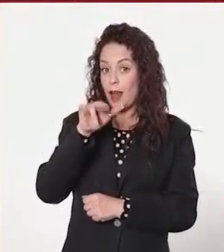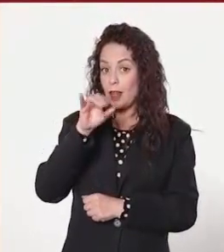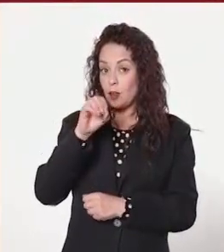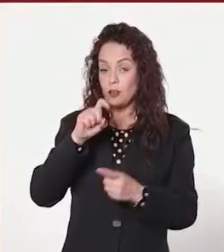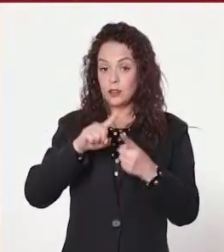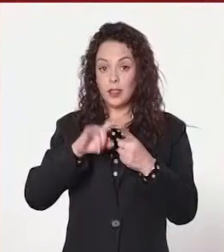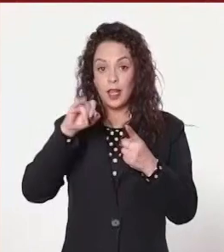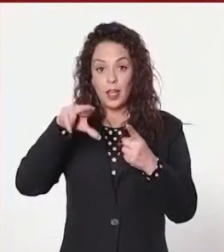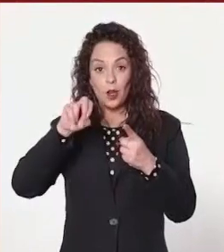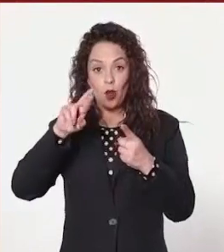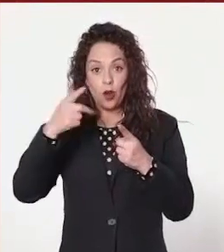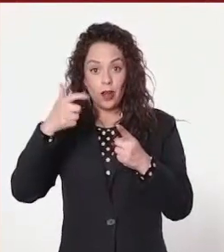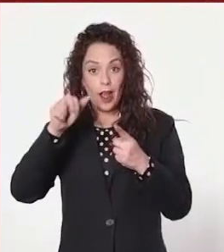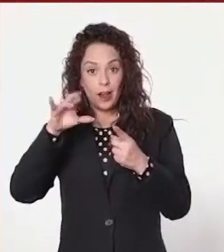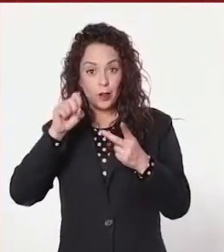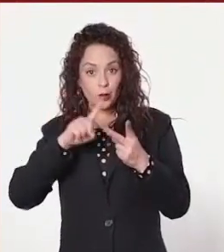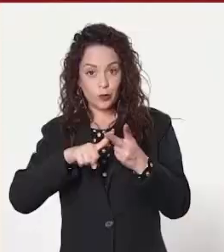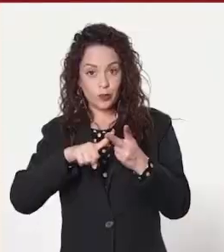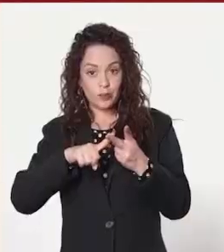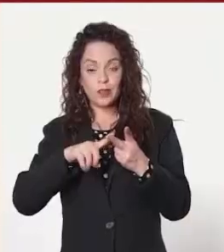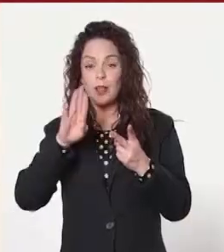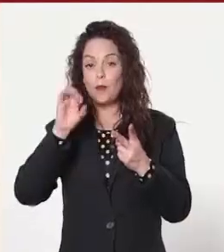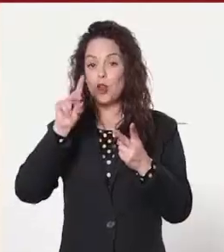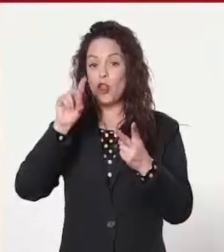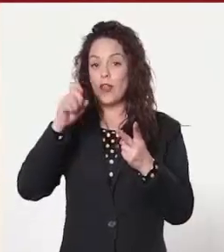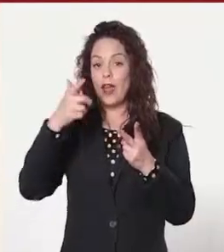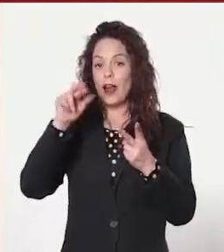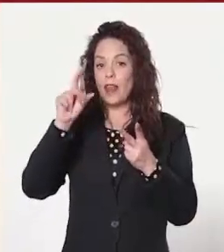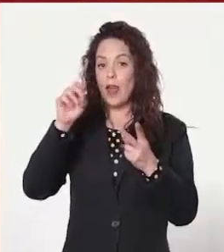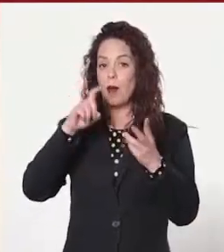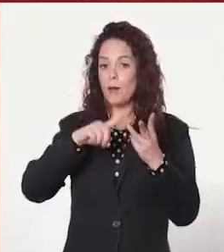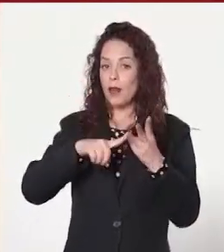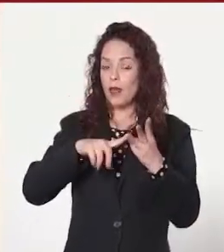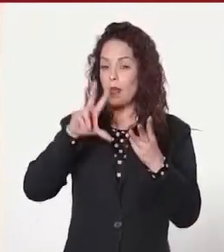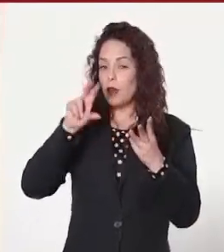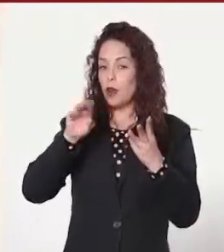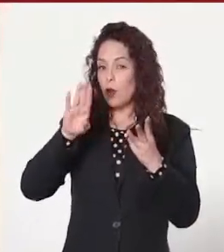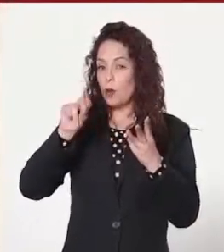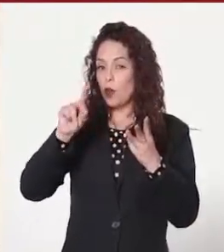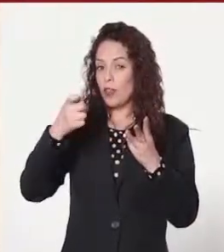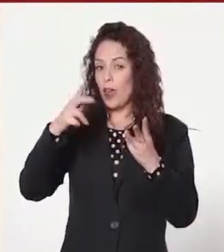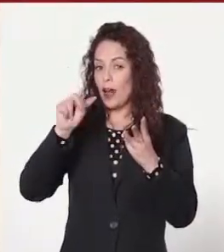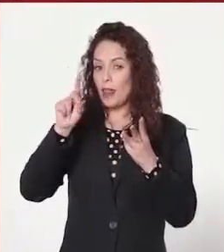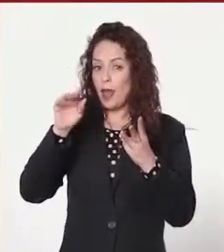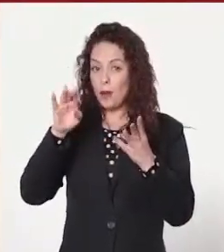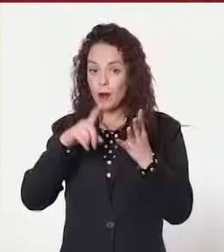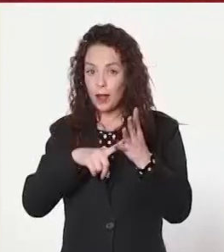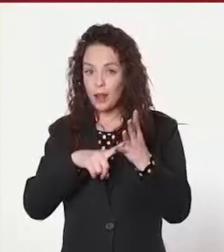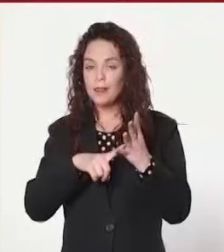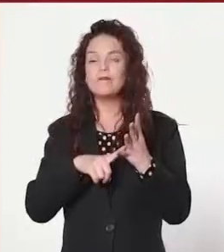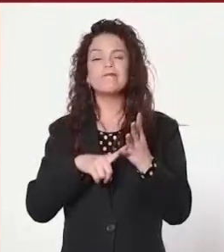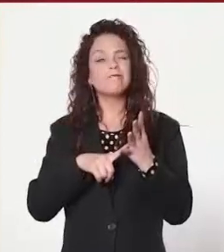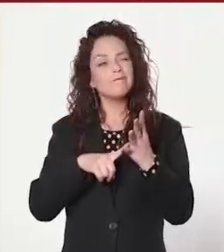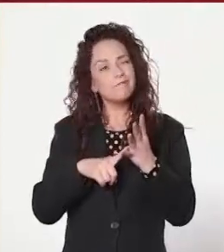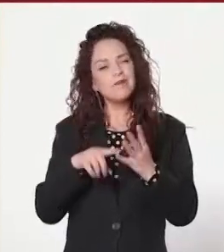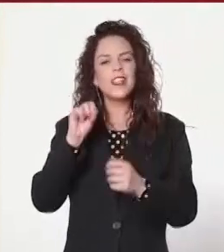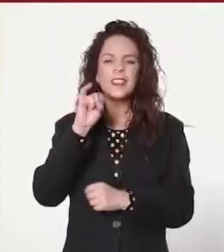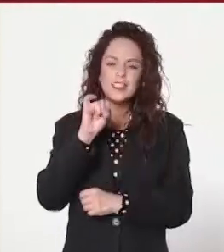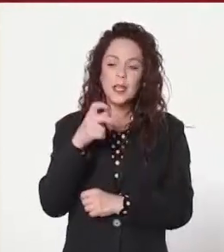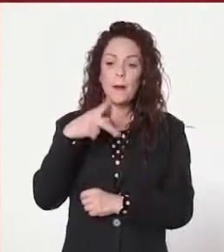inorgánicos, biodegradables o no biodegradables, ¿verdad? Más o menos, sí. Pero esas son otras